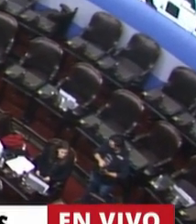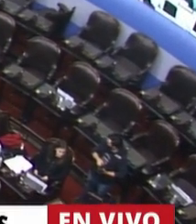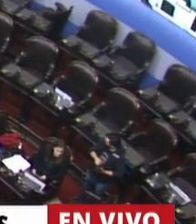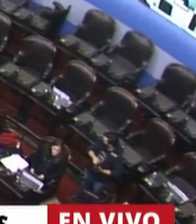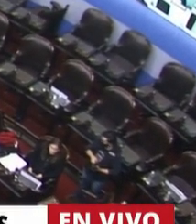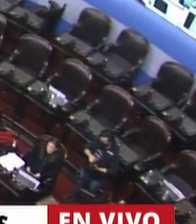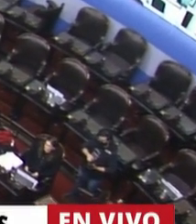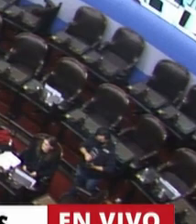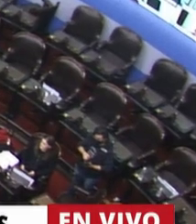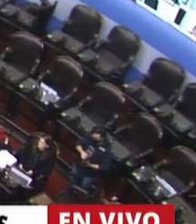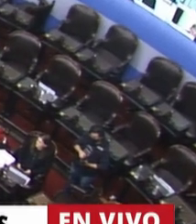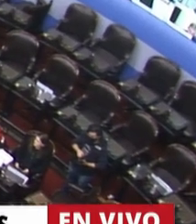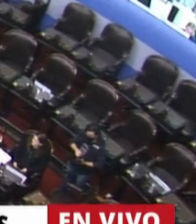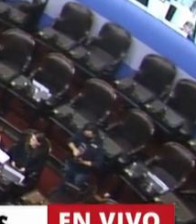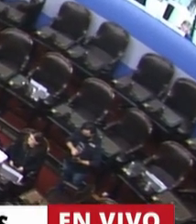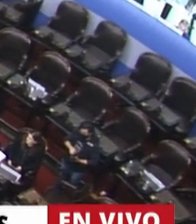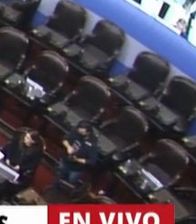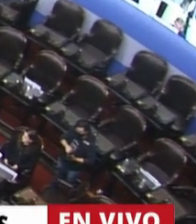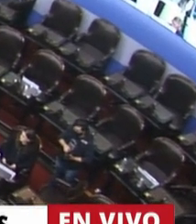k ah